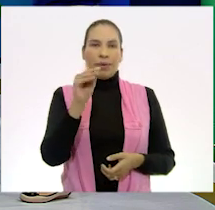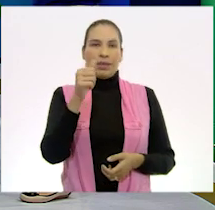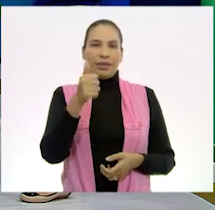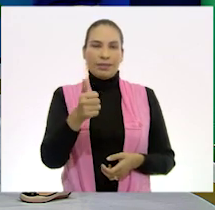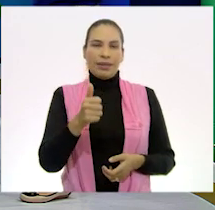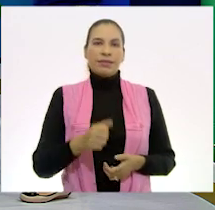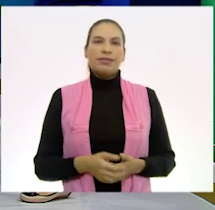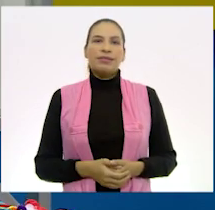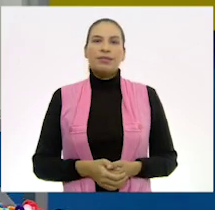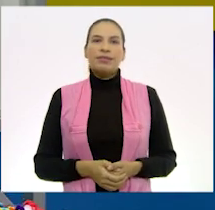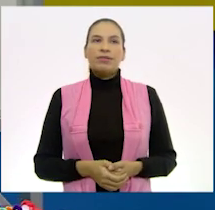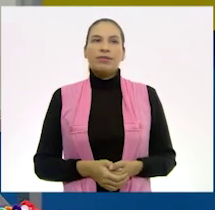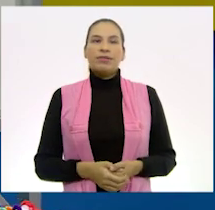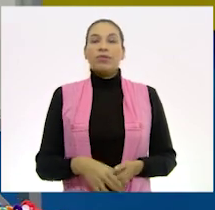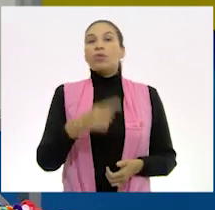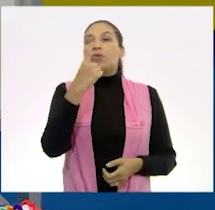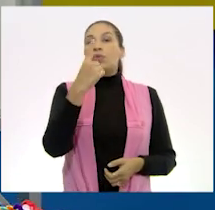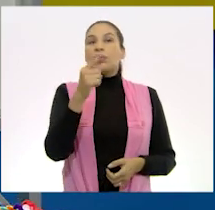1.96.